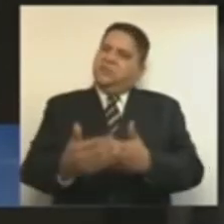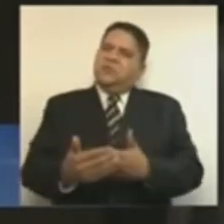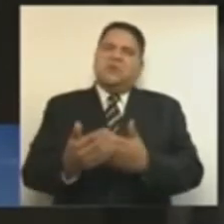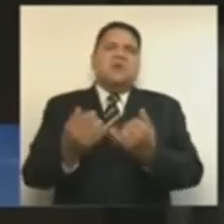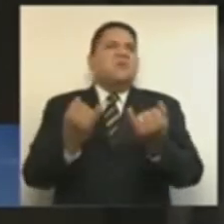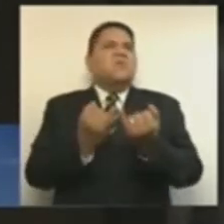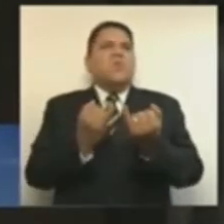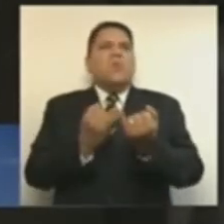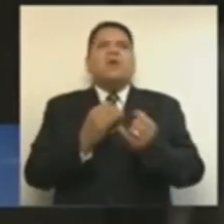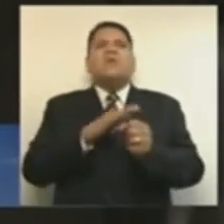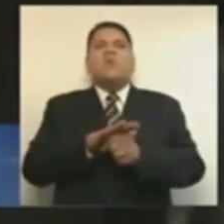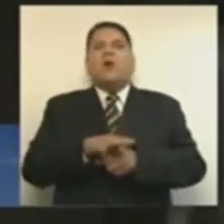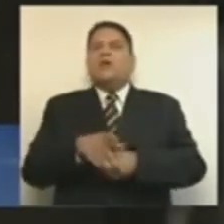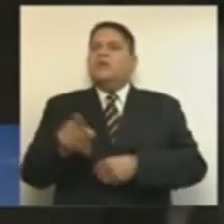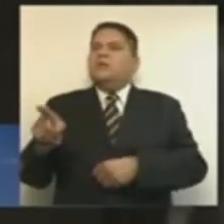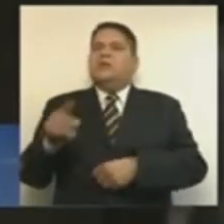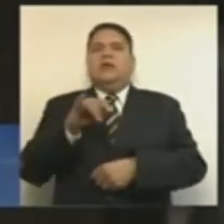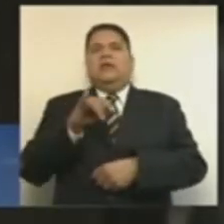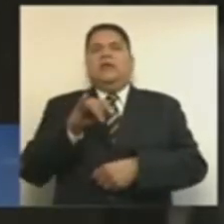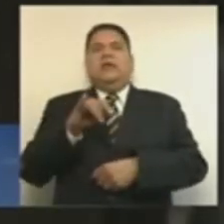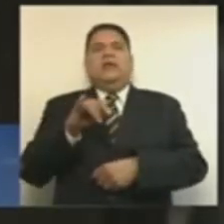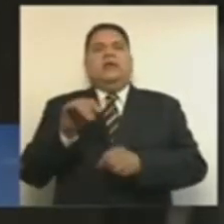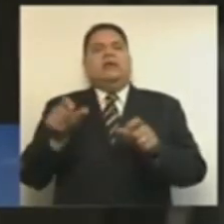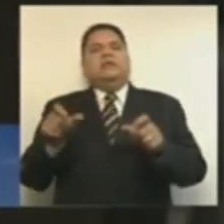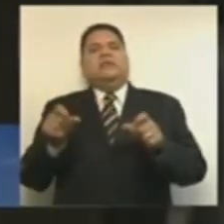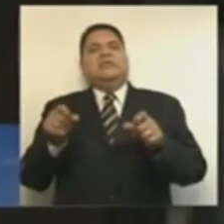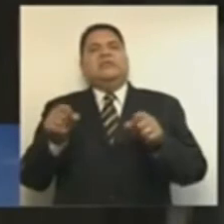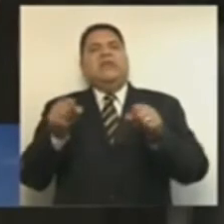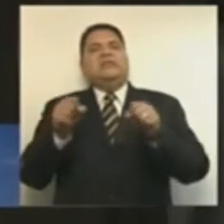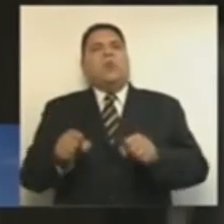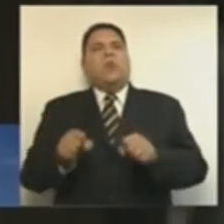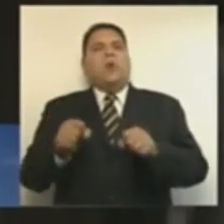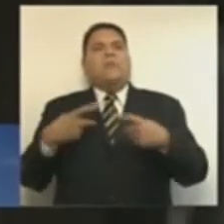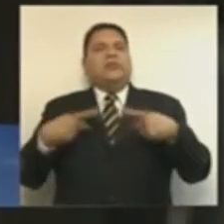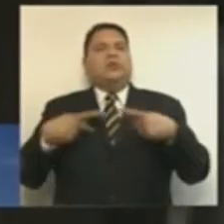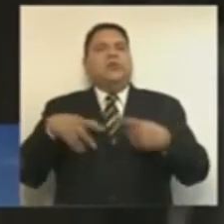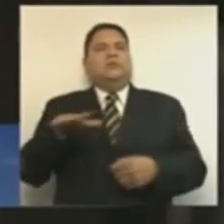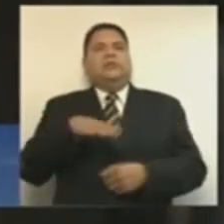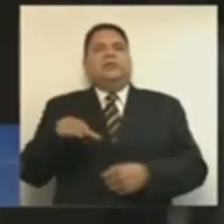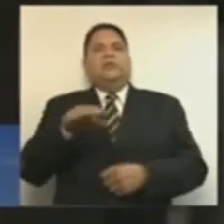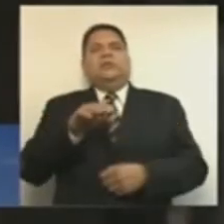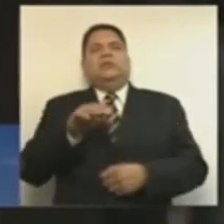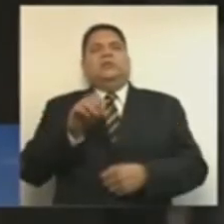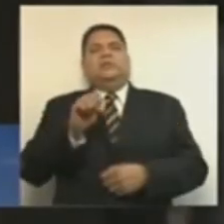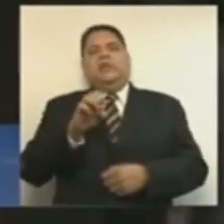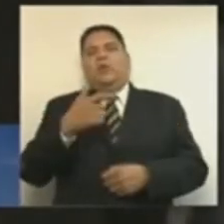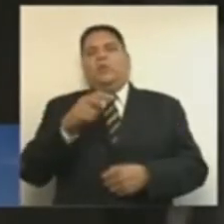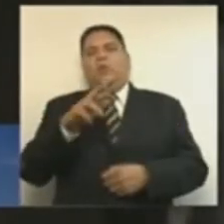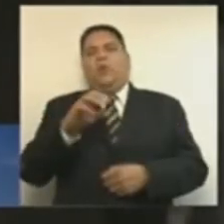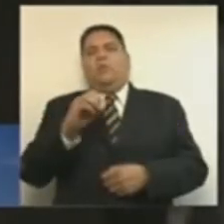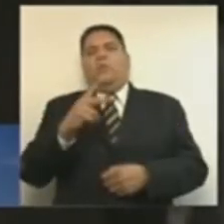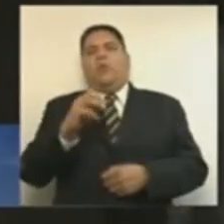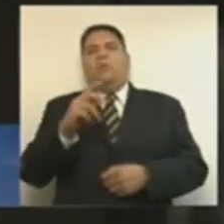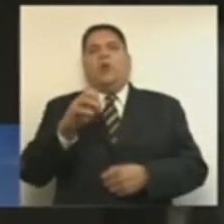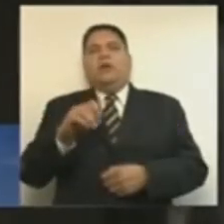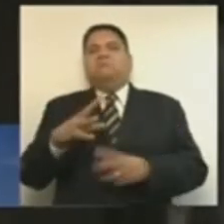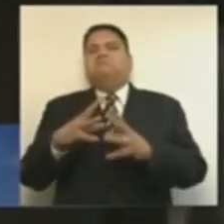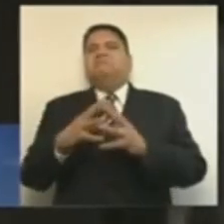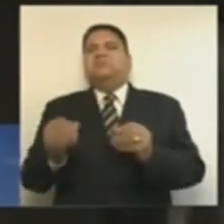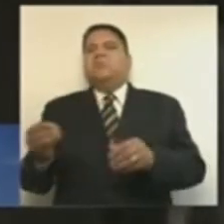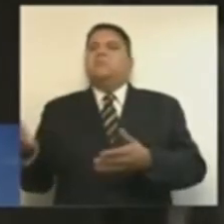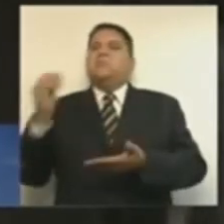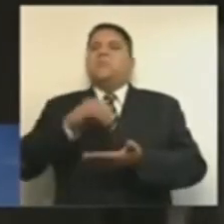pasó con el Seguro Popular. Lo quitaron, lo destruyeron. Y ahí vino el